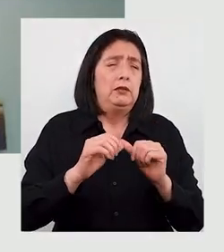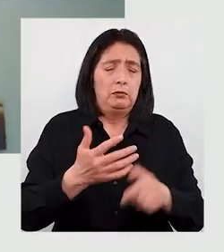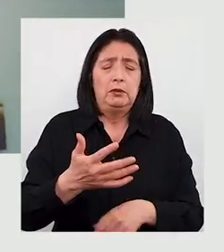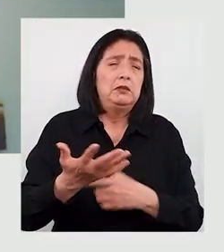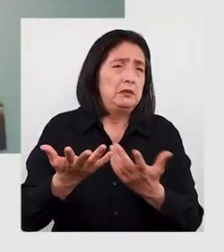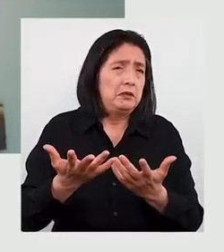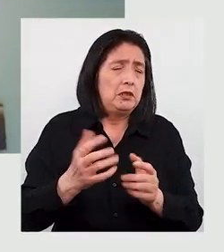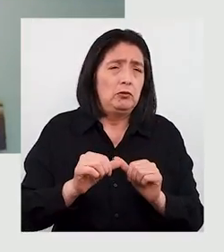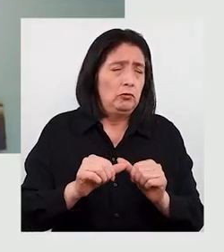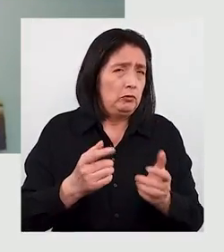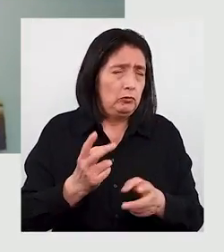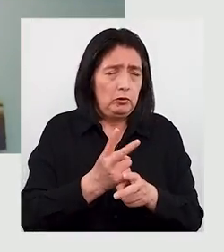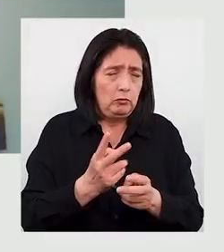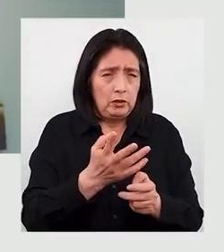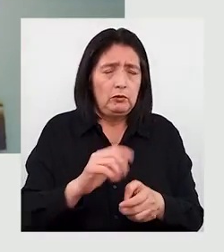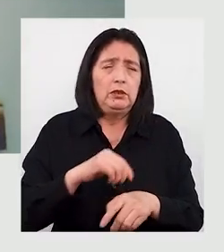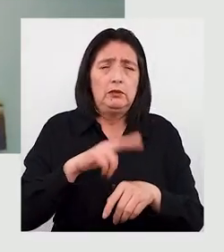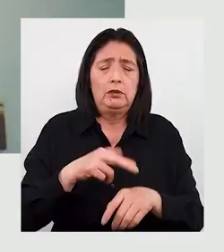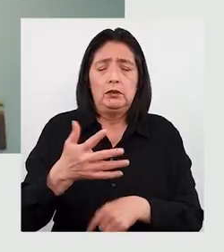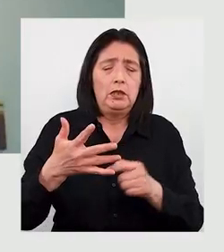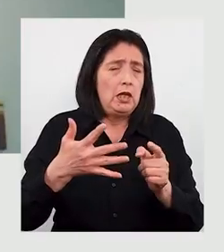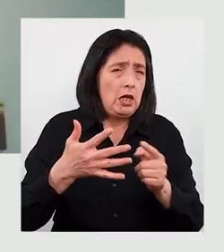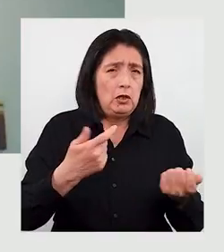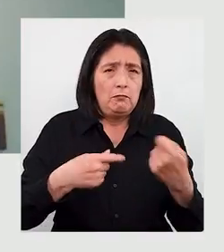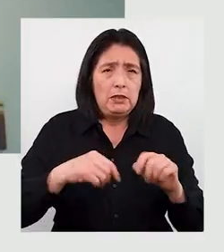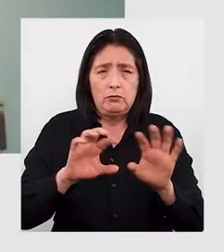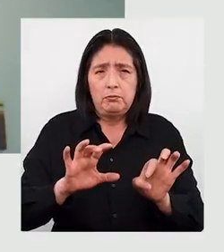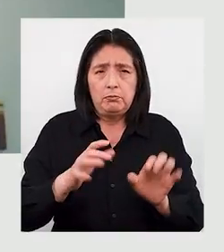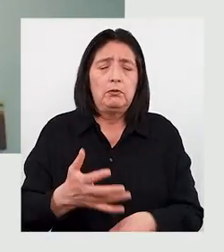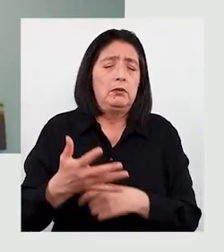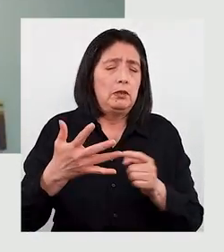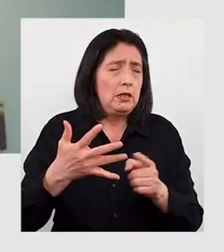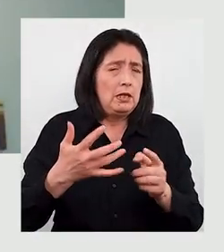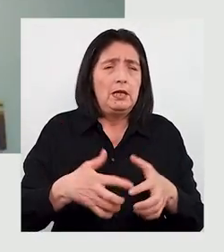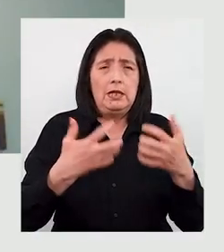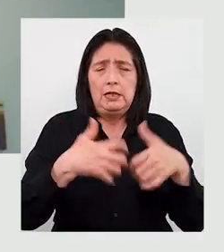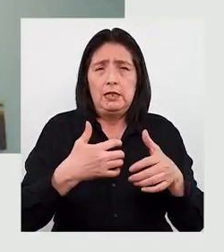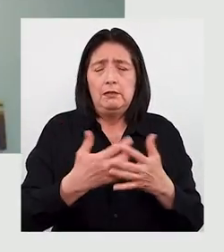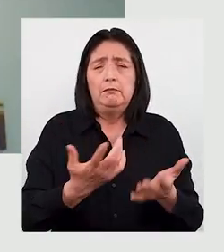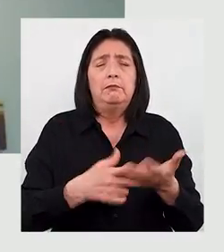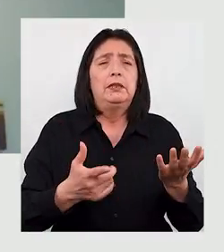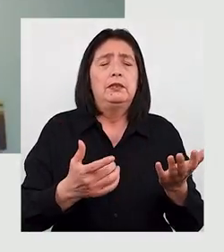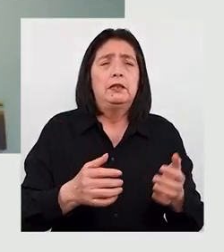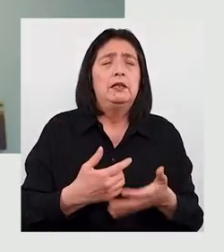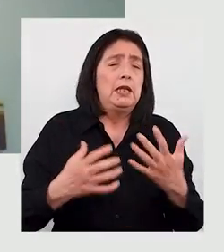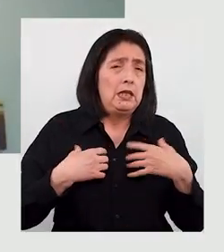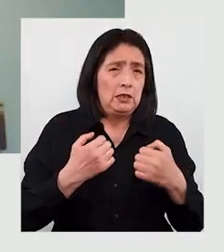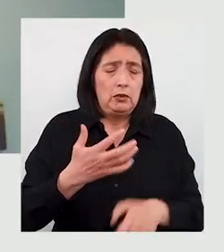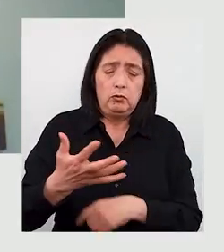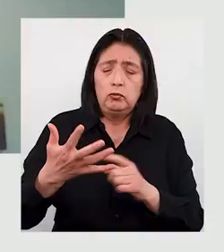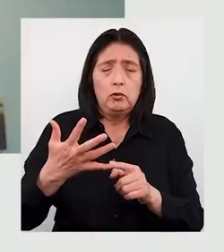y movilidad sostenible. El comercio electrónico, la industria manufacturera de la